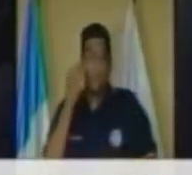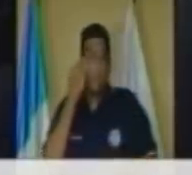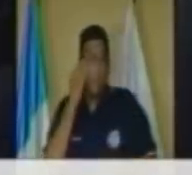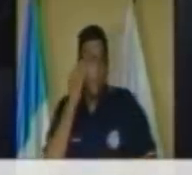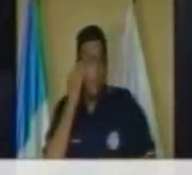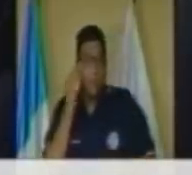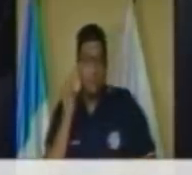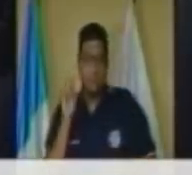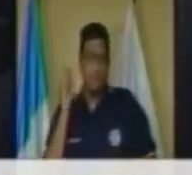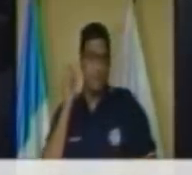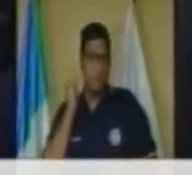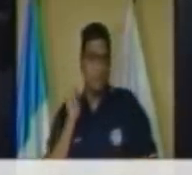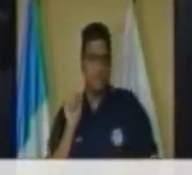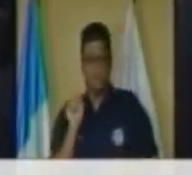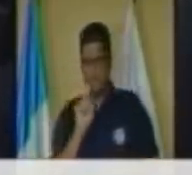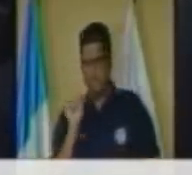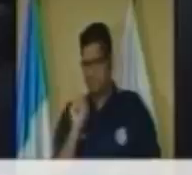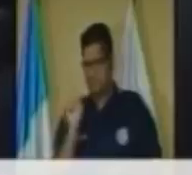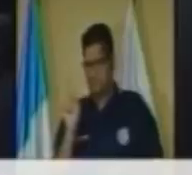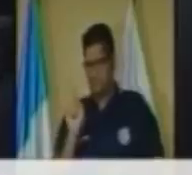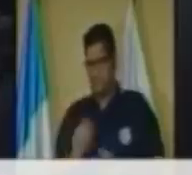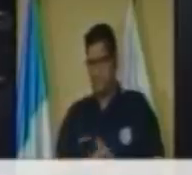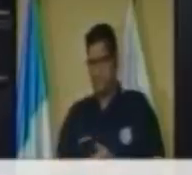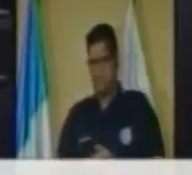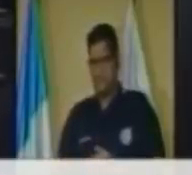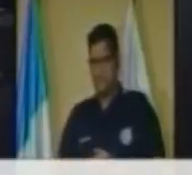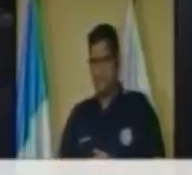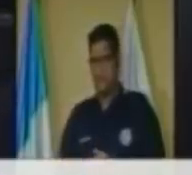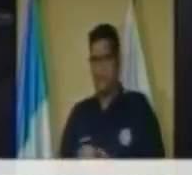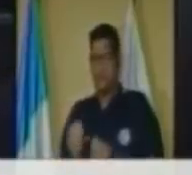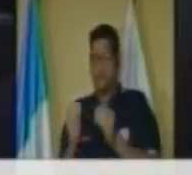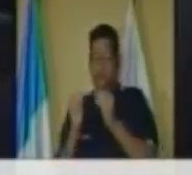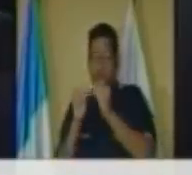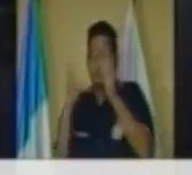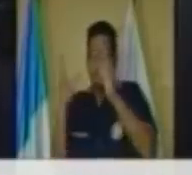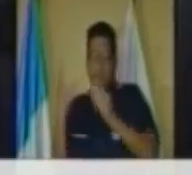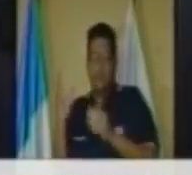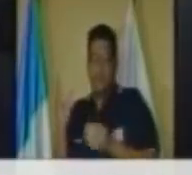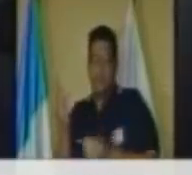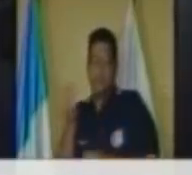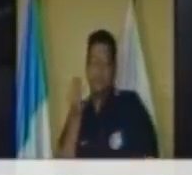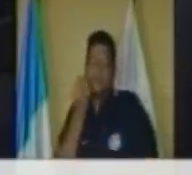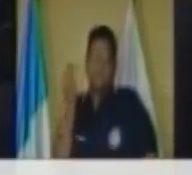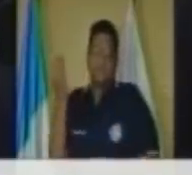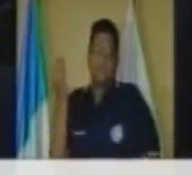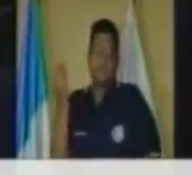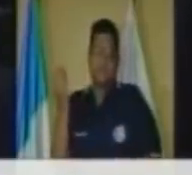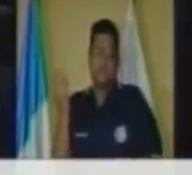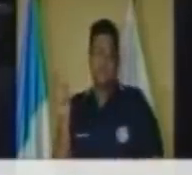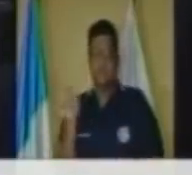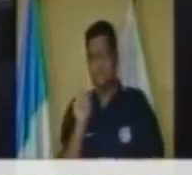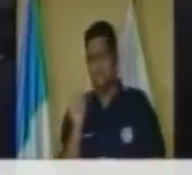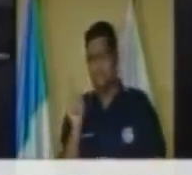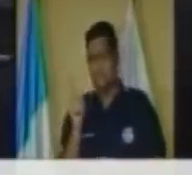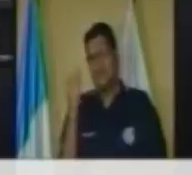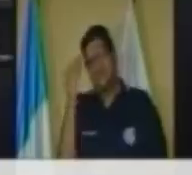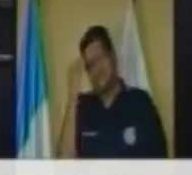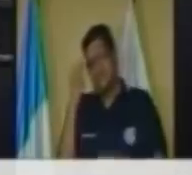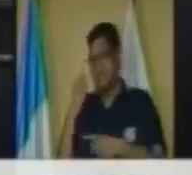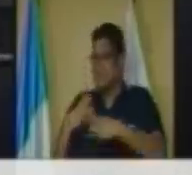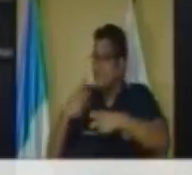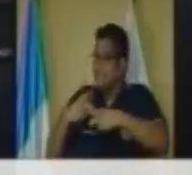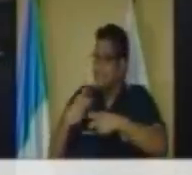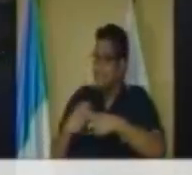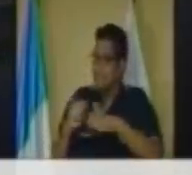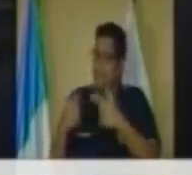las manos, tratar ya de no besarnos, de no abrazarnos. Sé que eso va a ser muy difícil y